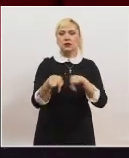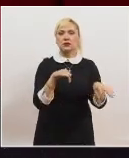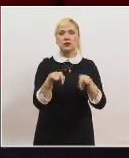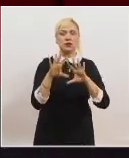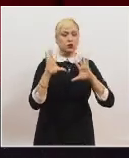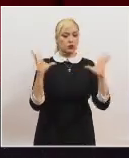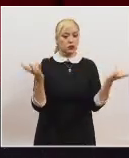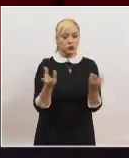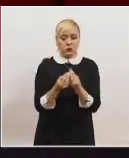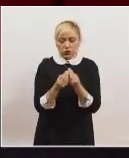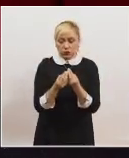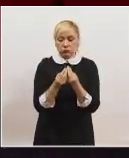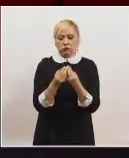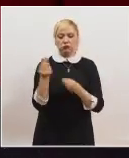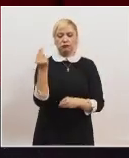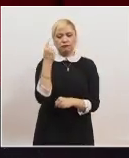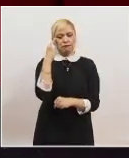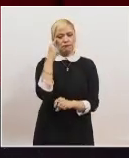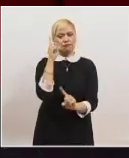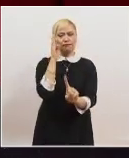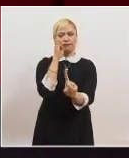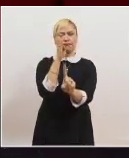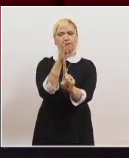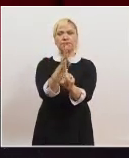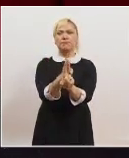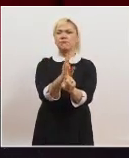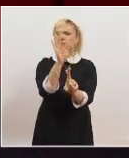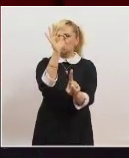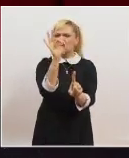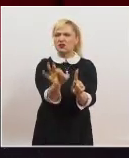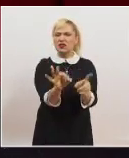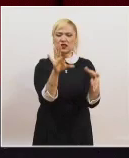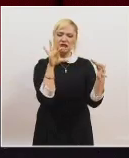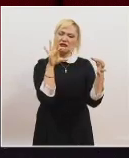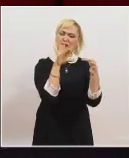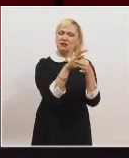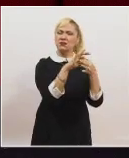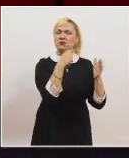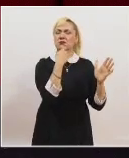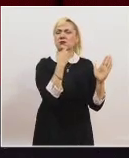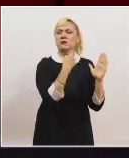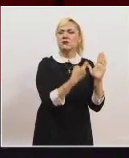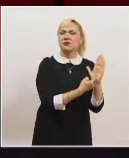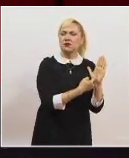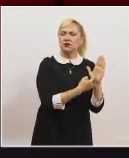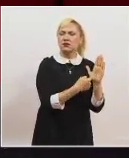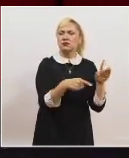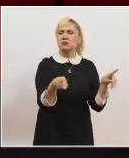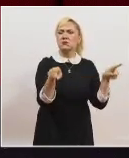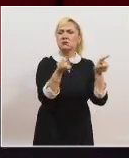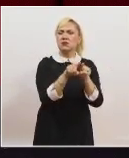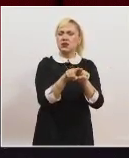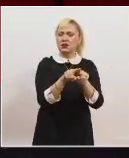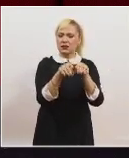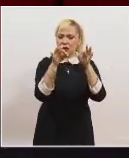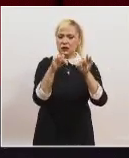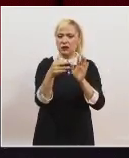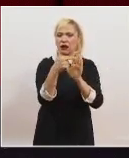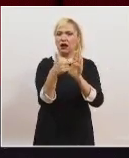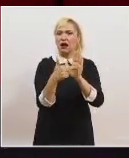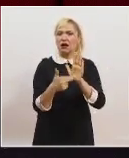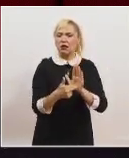institución conducirnos acordes a las virtudes judiciales y a decidir